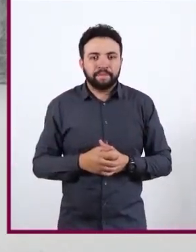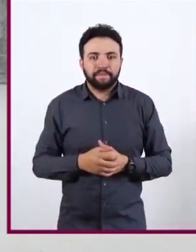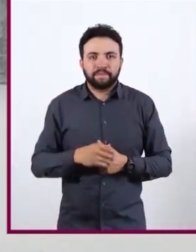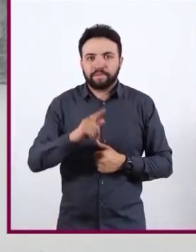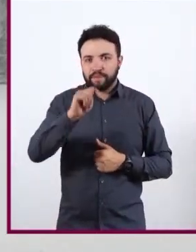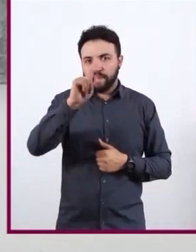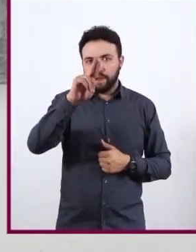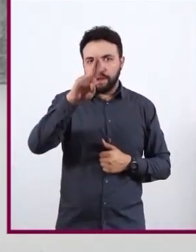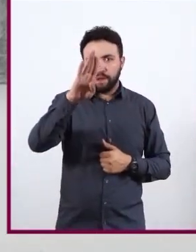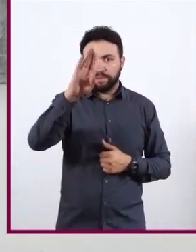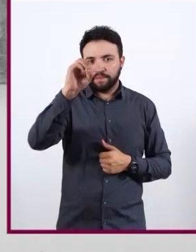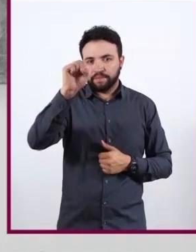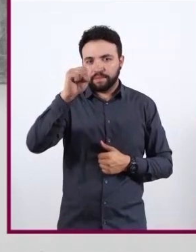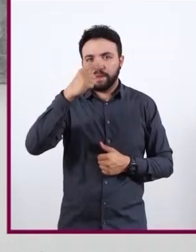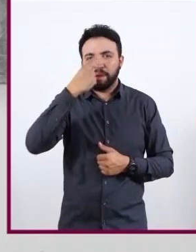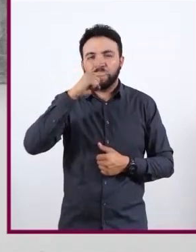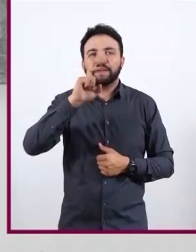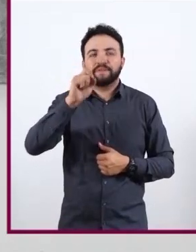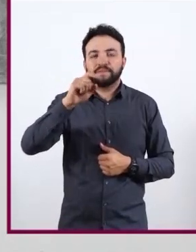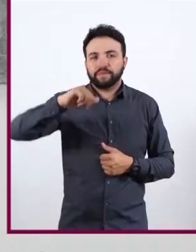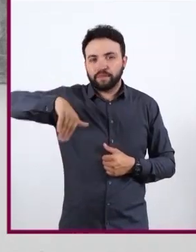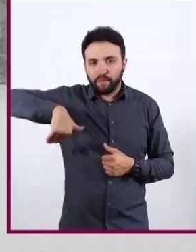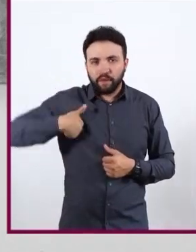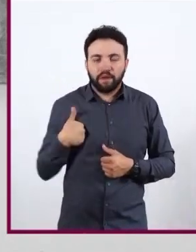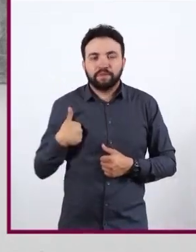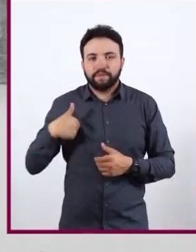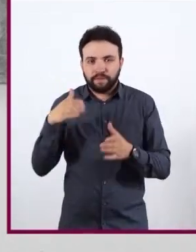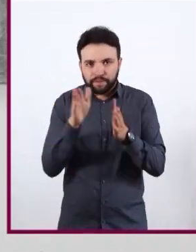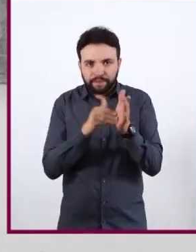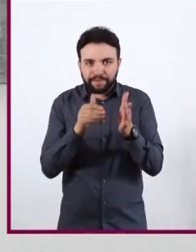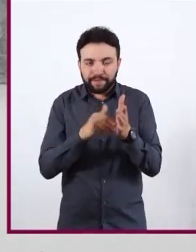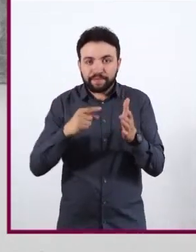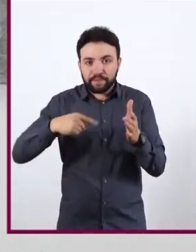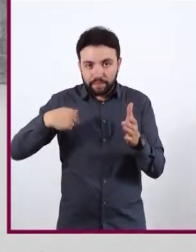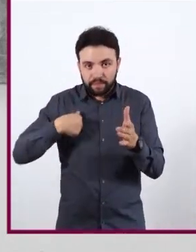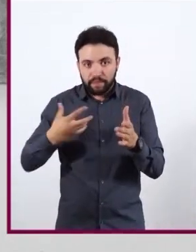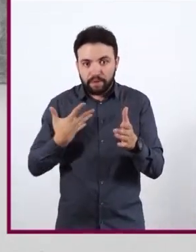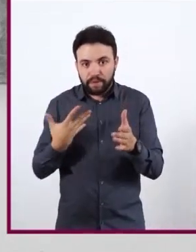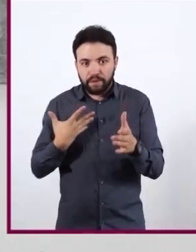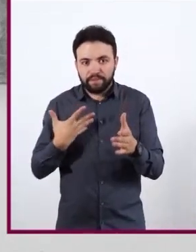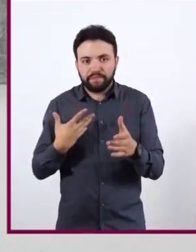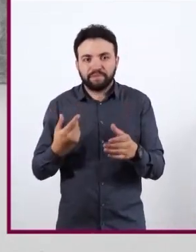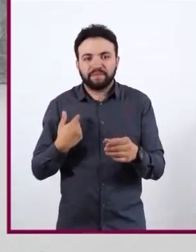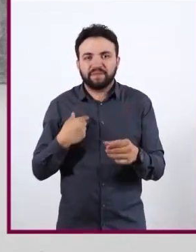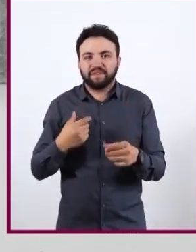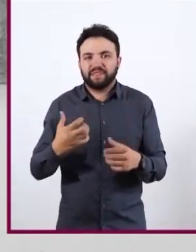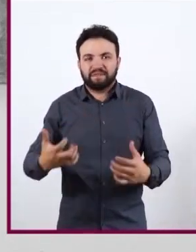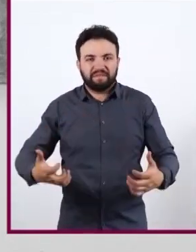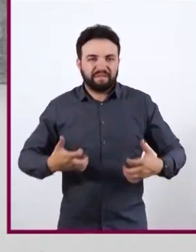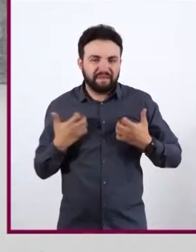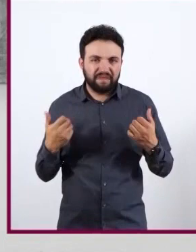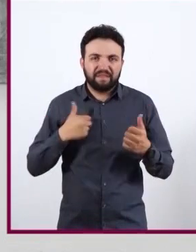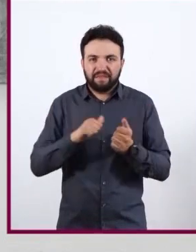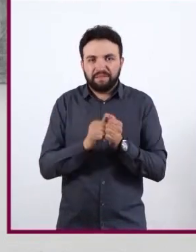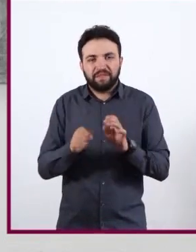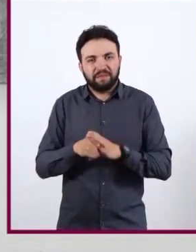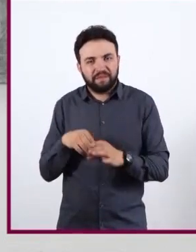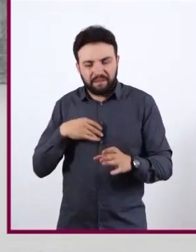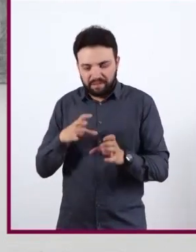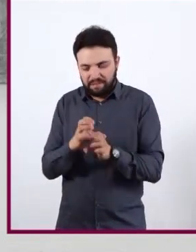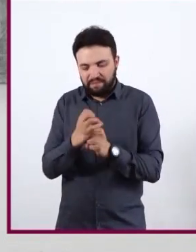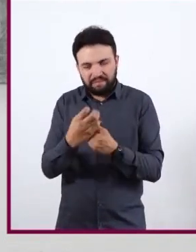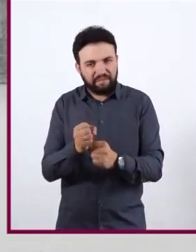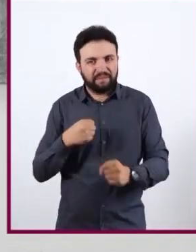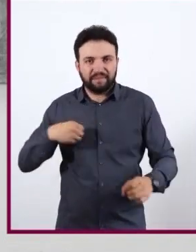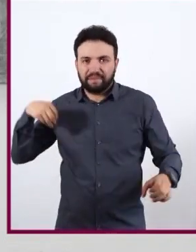que tenemos para guardar papeles, a veces los artistas, pues con coraje lo empecé a meter, ¿no?